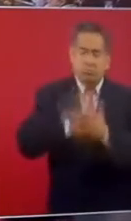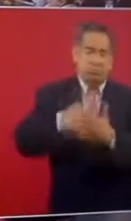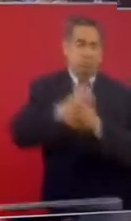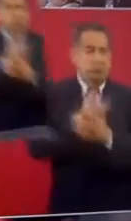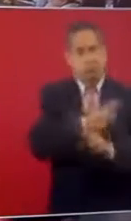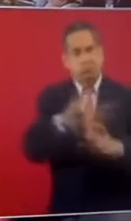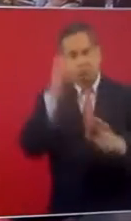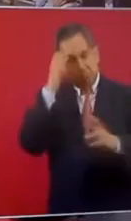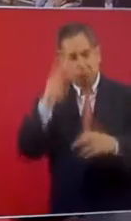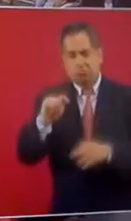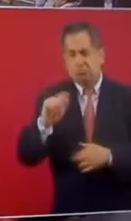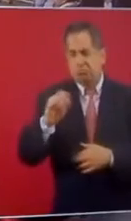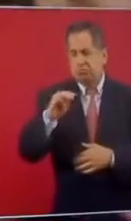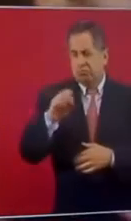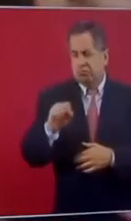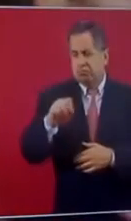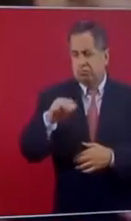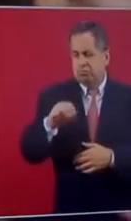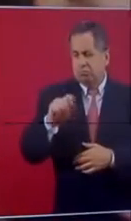Arriaga.